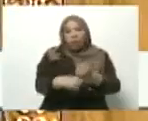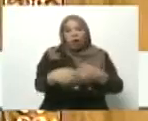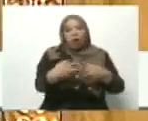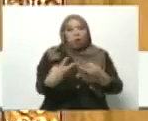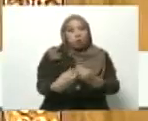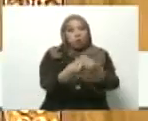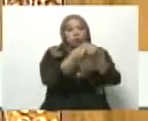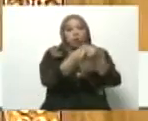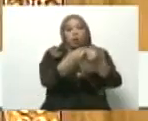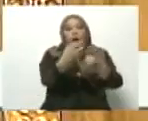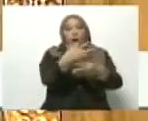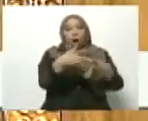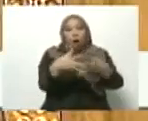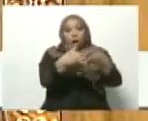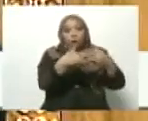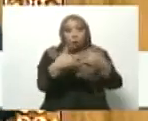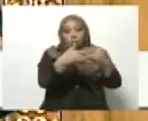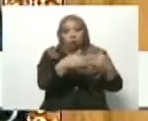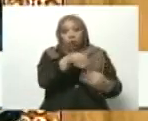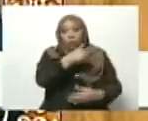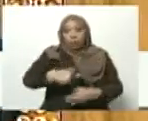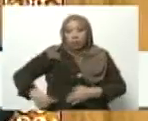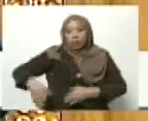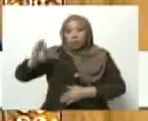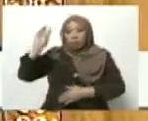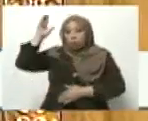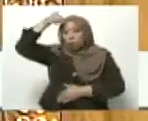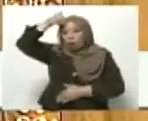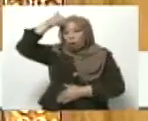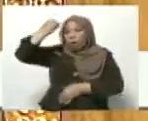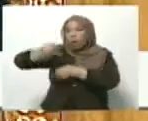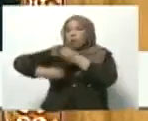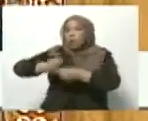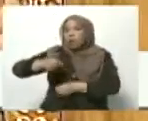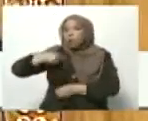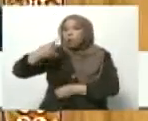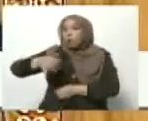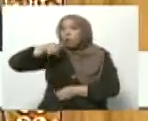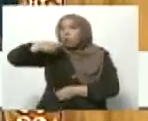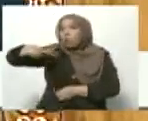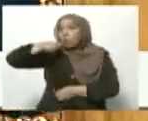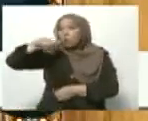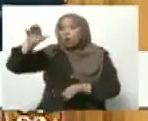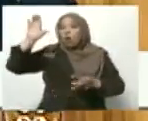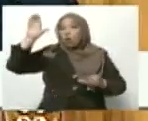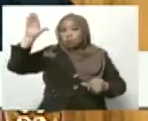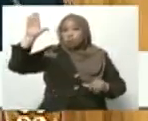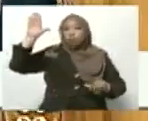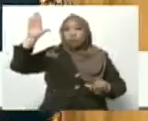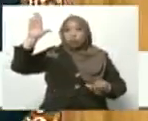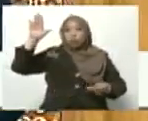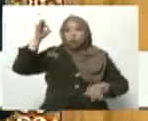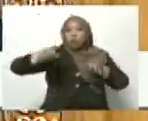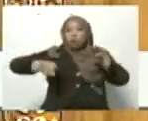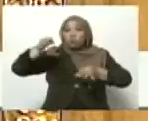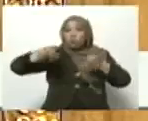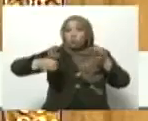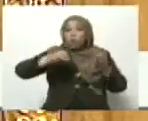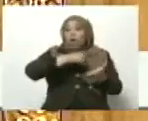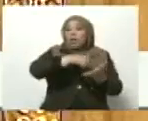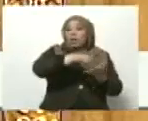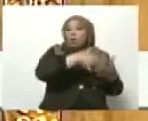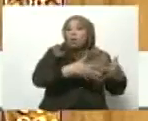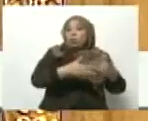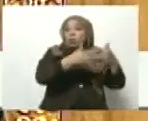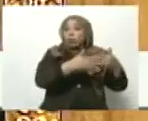Porque increíblemente Goodrow en su demanda, hace una demanda formal, bajo juramento, en un tribunal de Florida, diciendo todo lo que